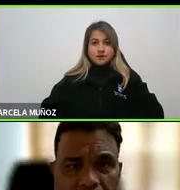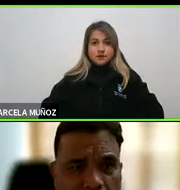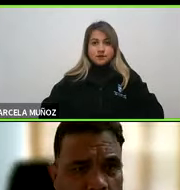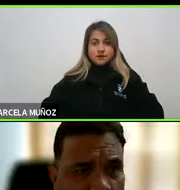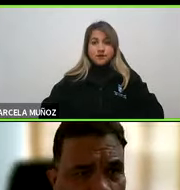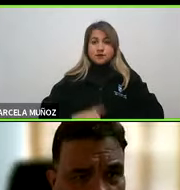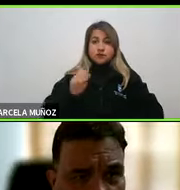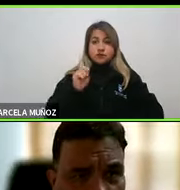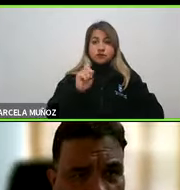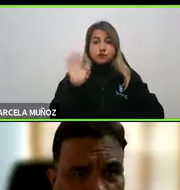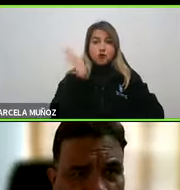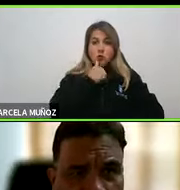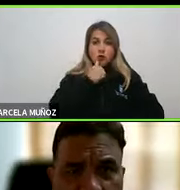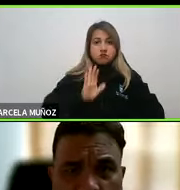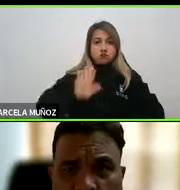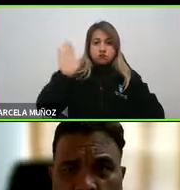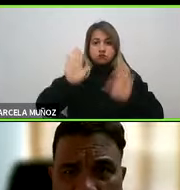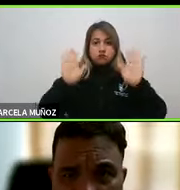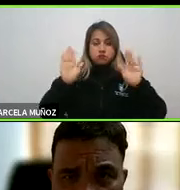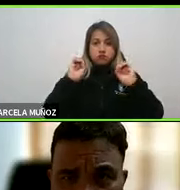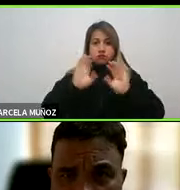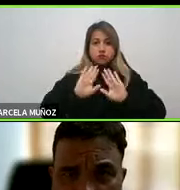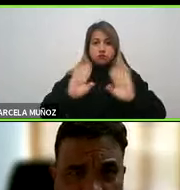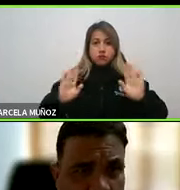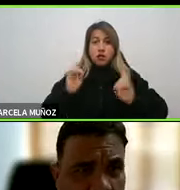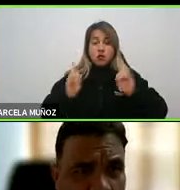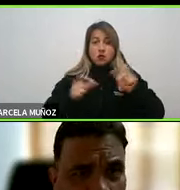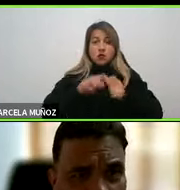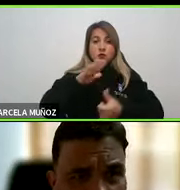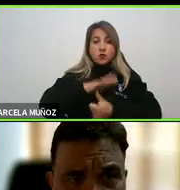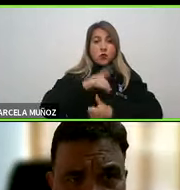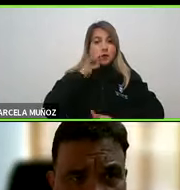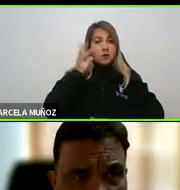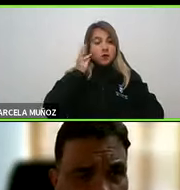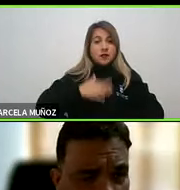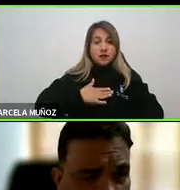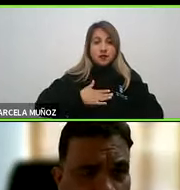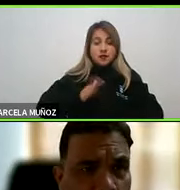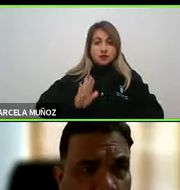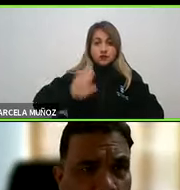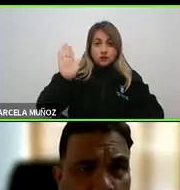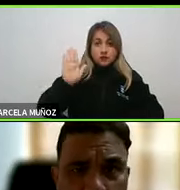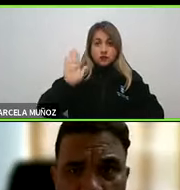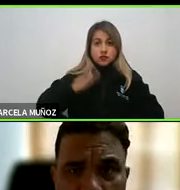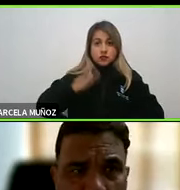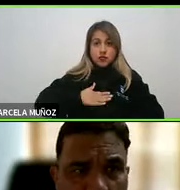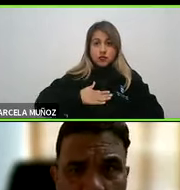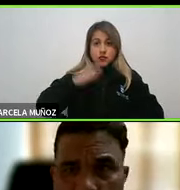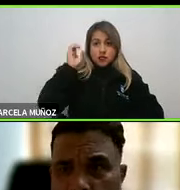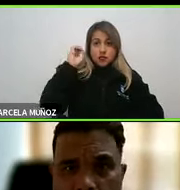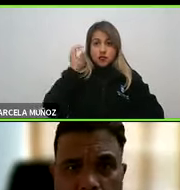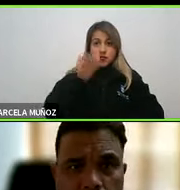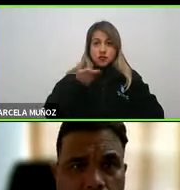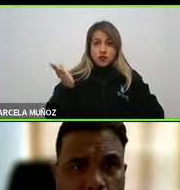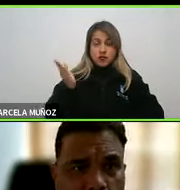No, alcaldesa, no veo yo tampoco mano levantada. ¿Algún concejal o concejala quiere hacer uso de la palabra?